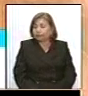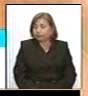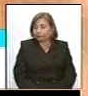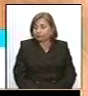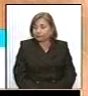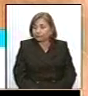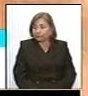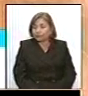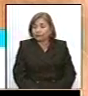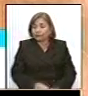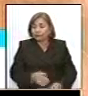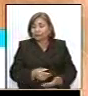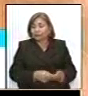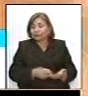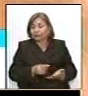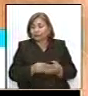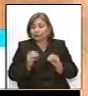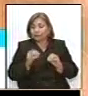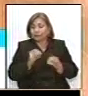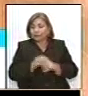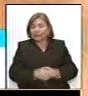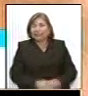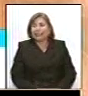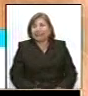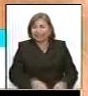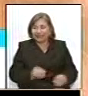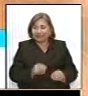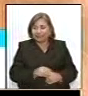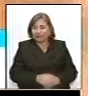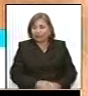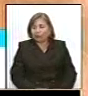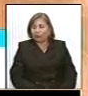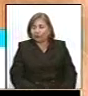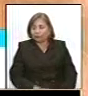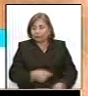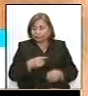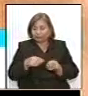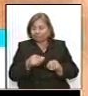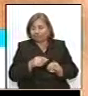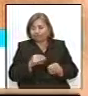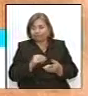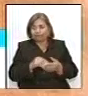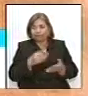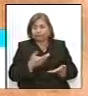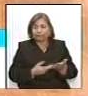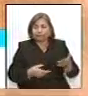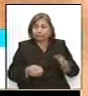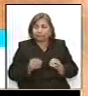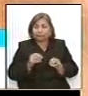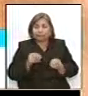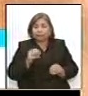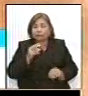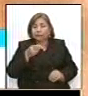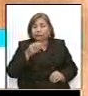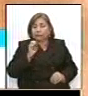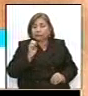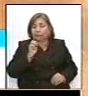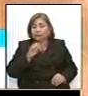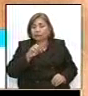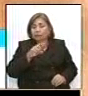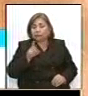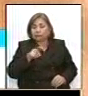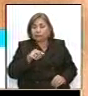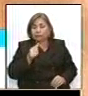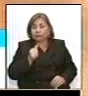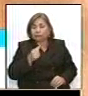quinta contradicción, señora presidenta. Sexta contradicción. El informe legal suscrito por los abogados Eduard Álvarez Irala y Benji Espinosa Ramos, que el propio